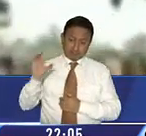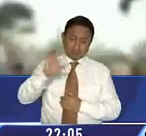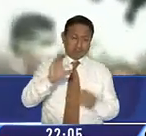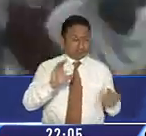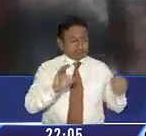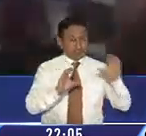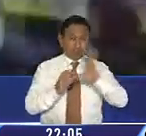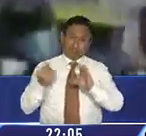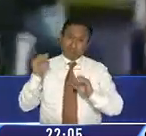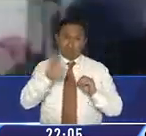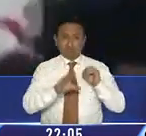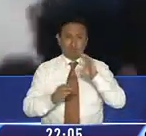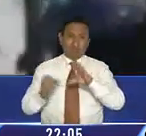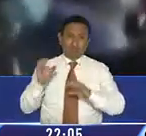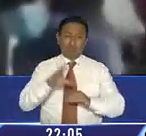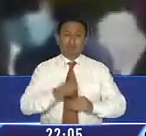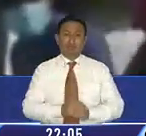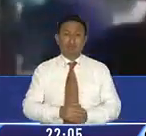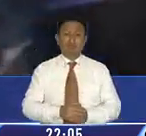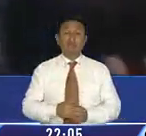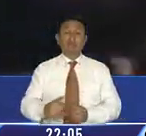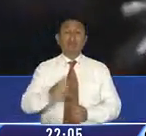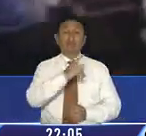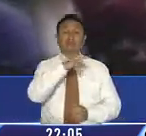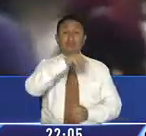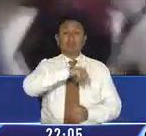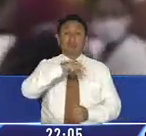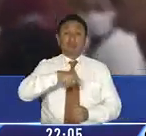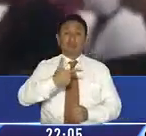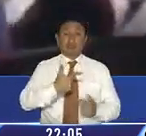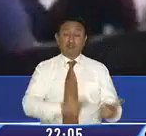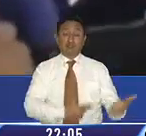todo el país. Muchos de ellos eran